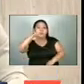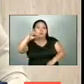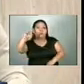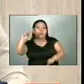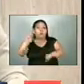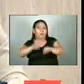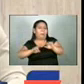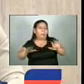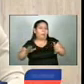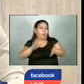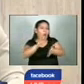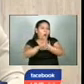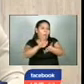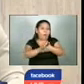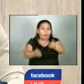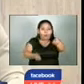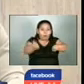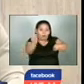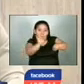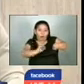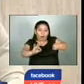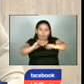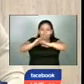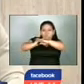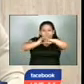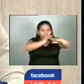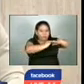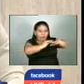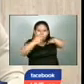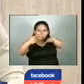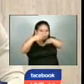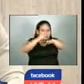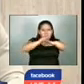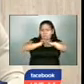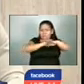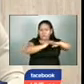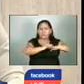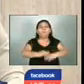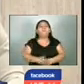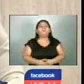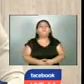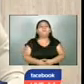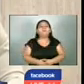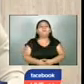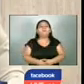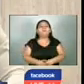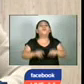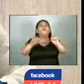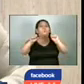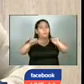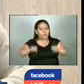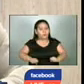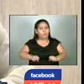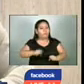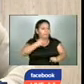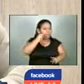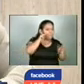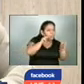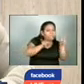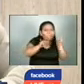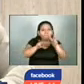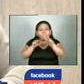compra de vehículos tácticos, que además de servir para el combate